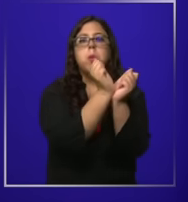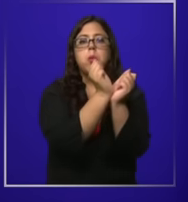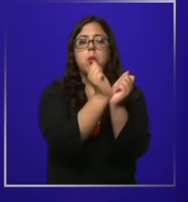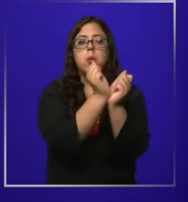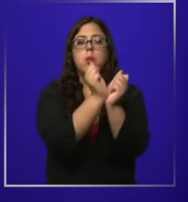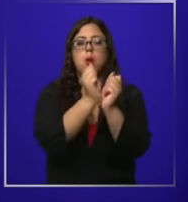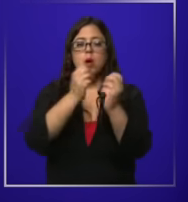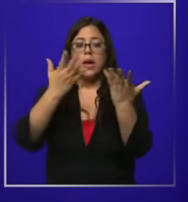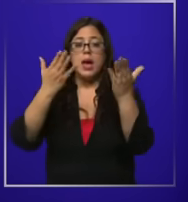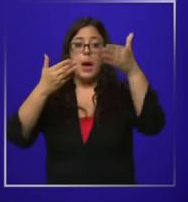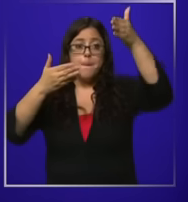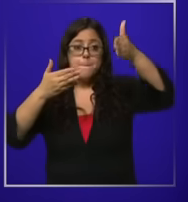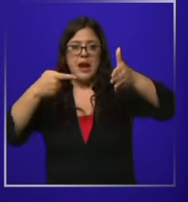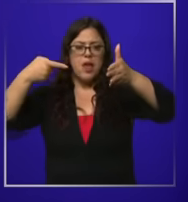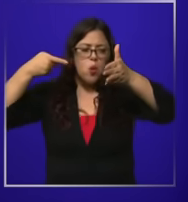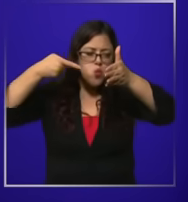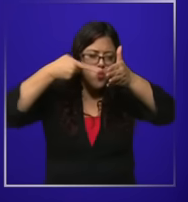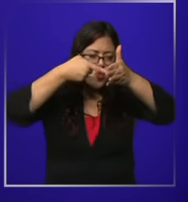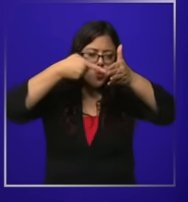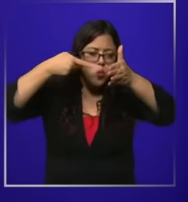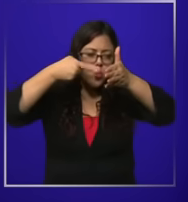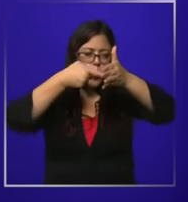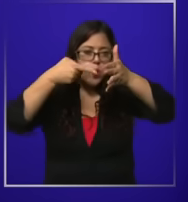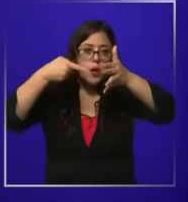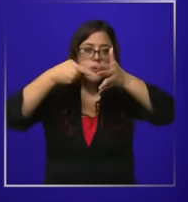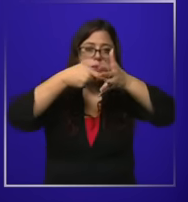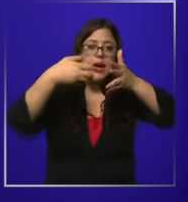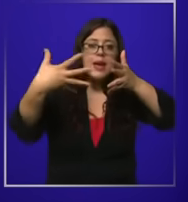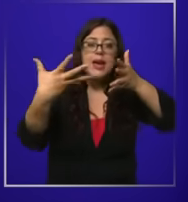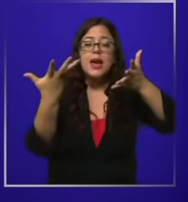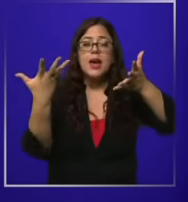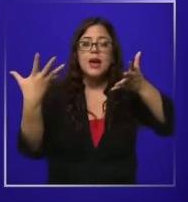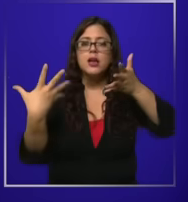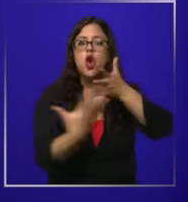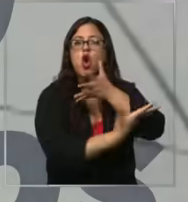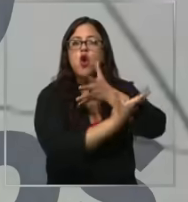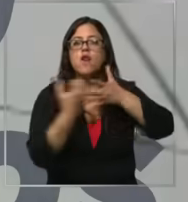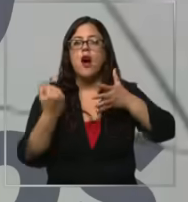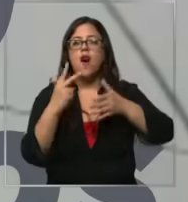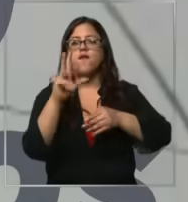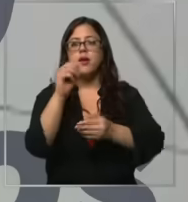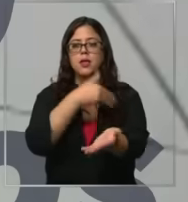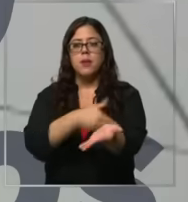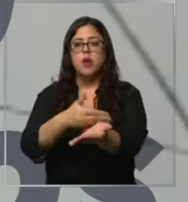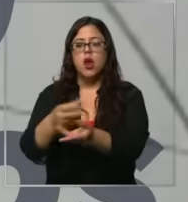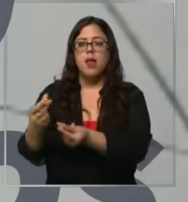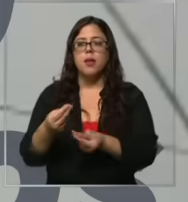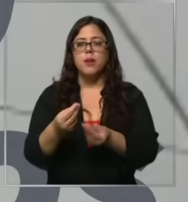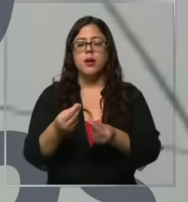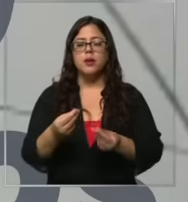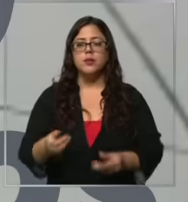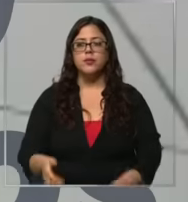pared, ya, y se llevaron aproximadamente 20 millones de pesos.